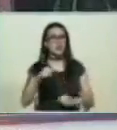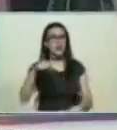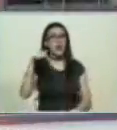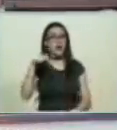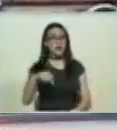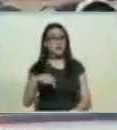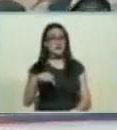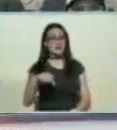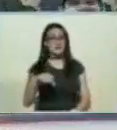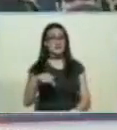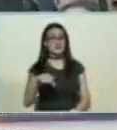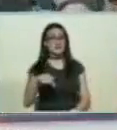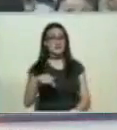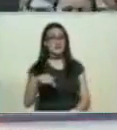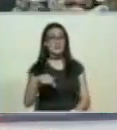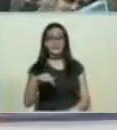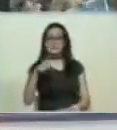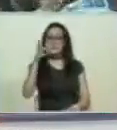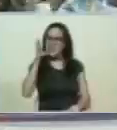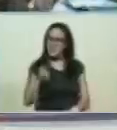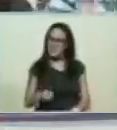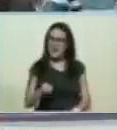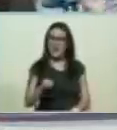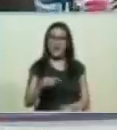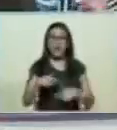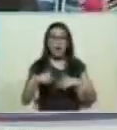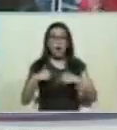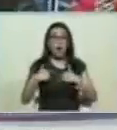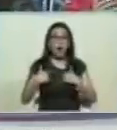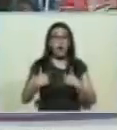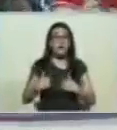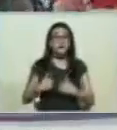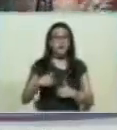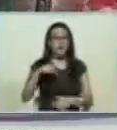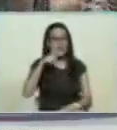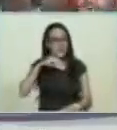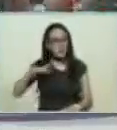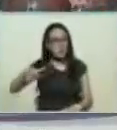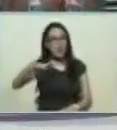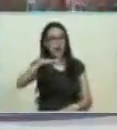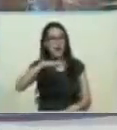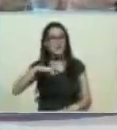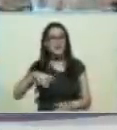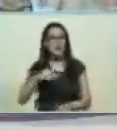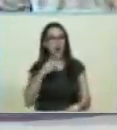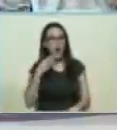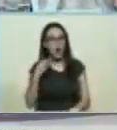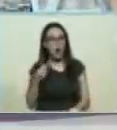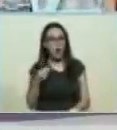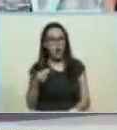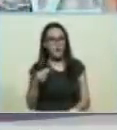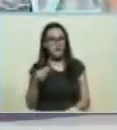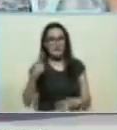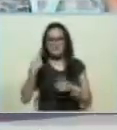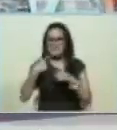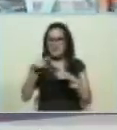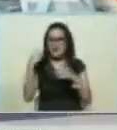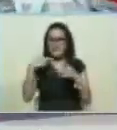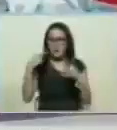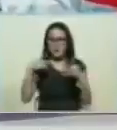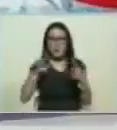José Félix Rivas, aquí en Petar, en el corazón de este hermoso pueblo, jóvenes de La Glorita, de Mariche,